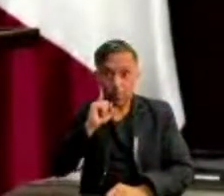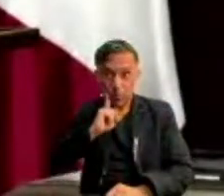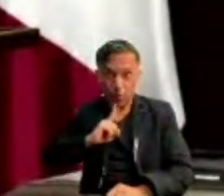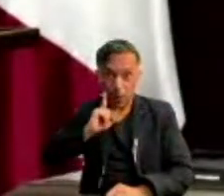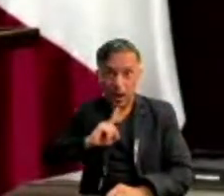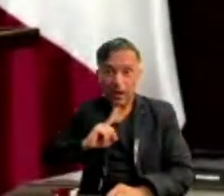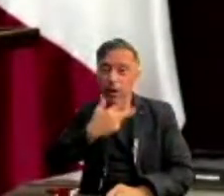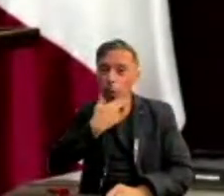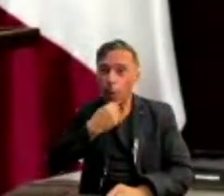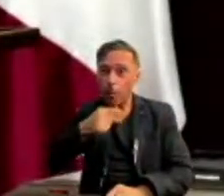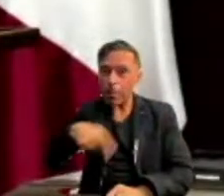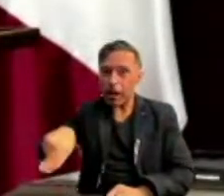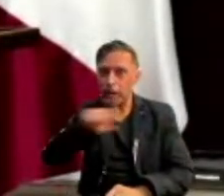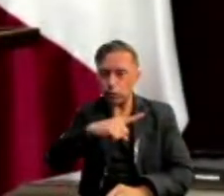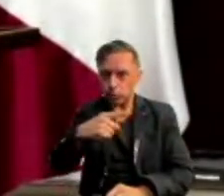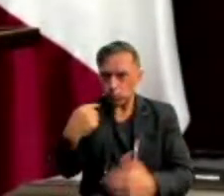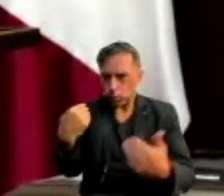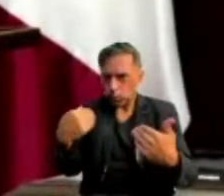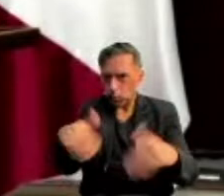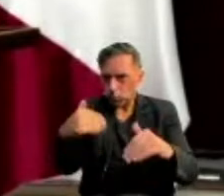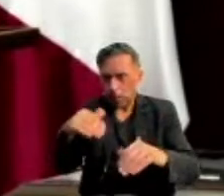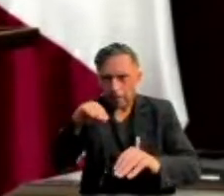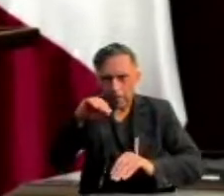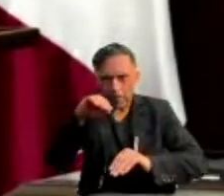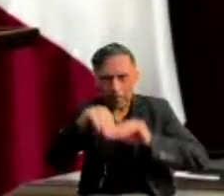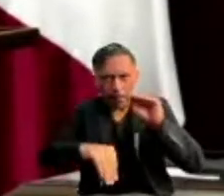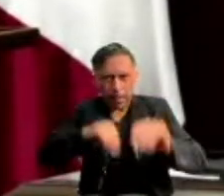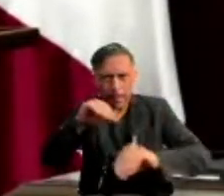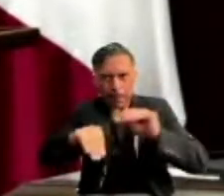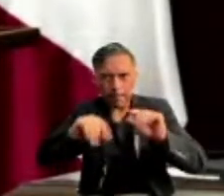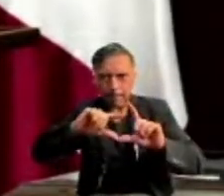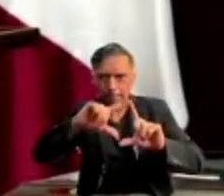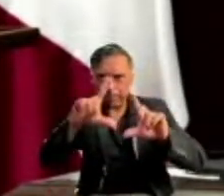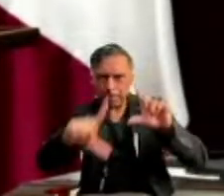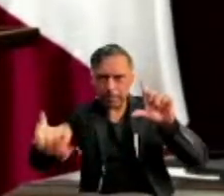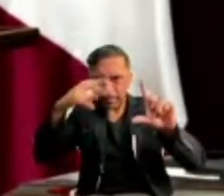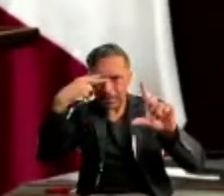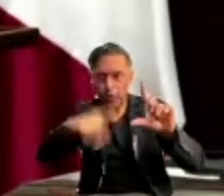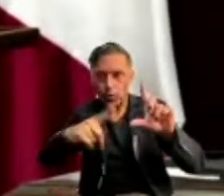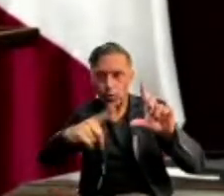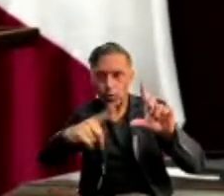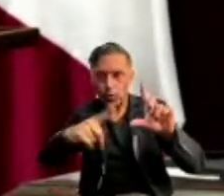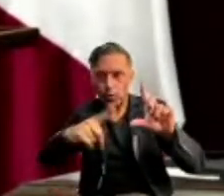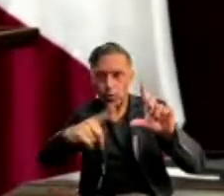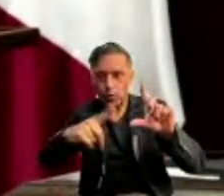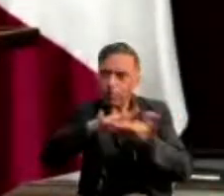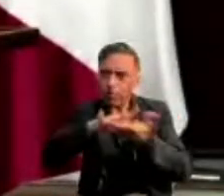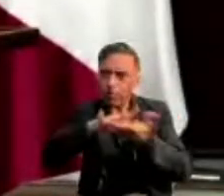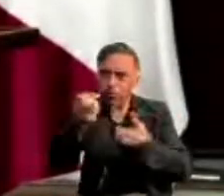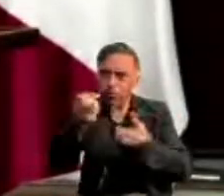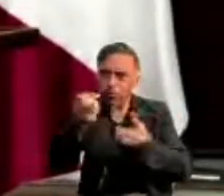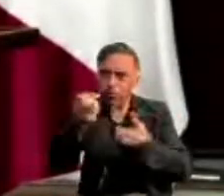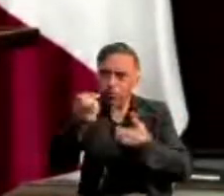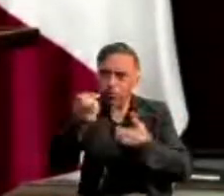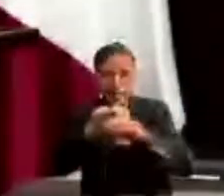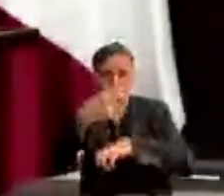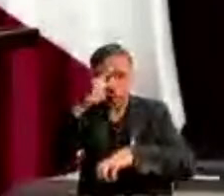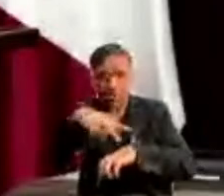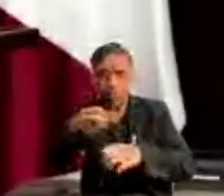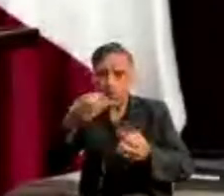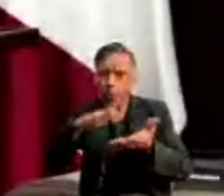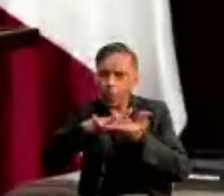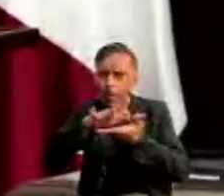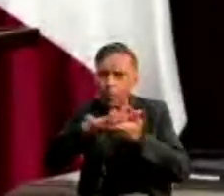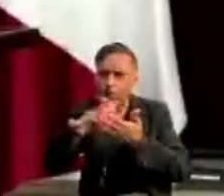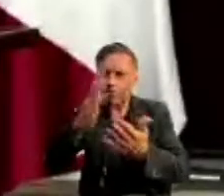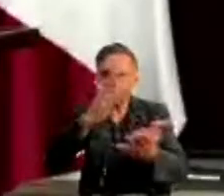que han aportado a la construcción de nuestra historia como país y como entidad federativa es fundamental, tanto